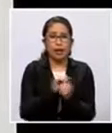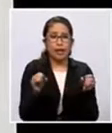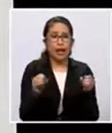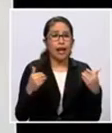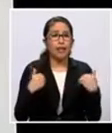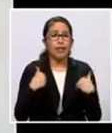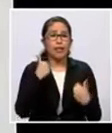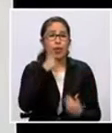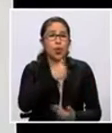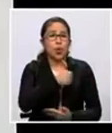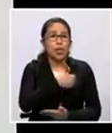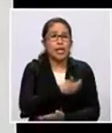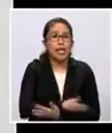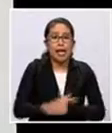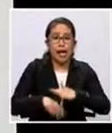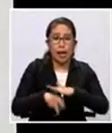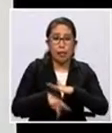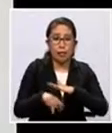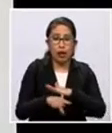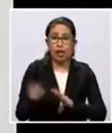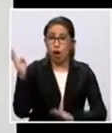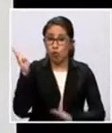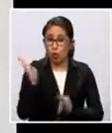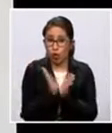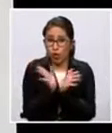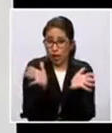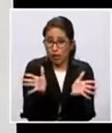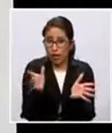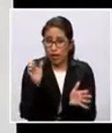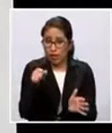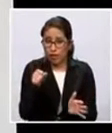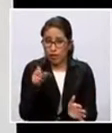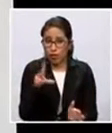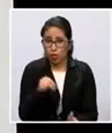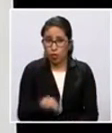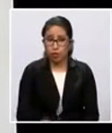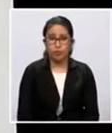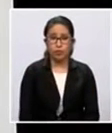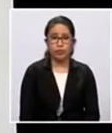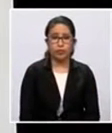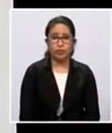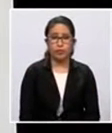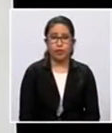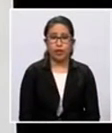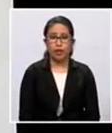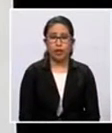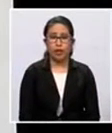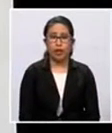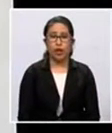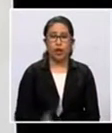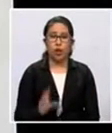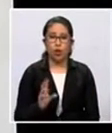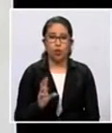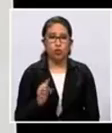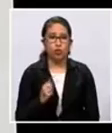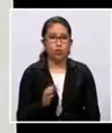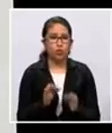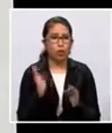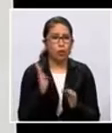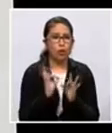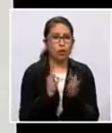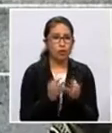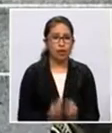en primaria. ¿Igual cobra el bono universal o por ella cobrará la familia? Al